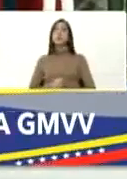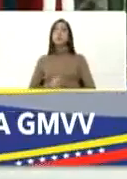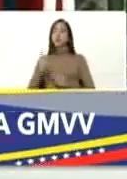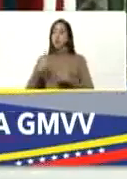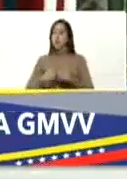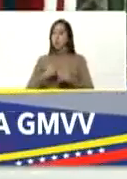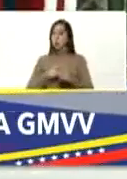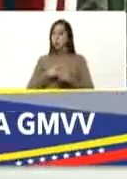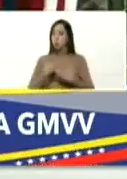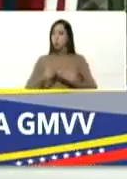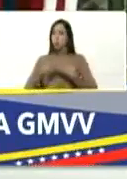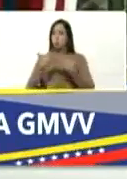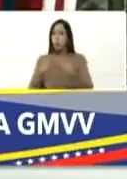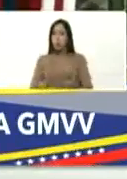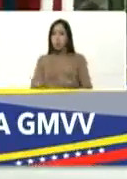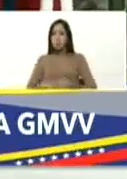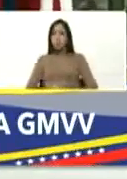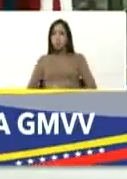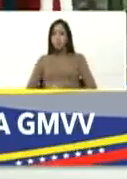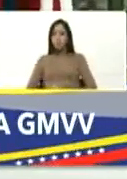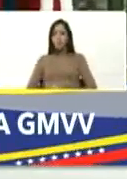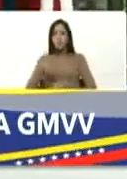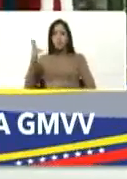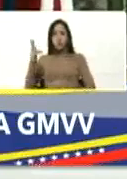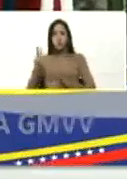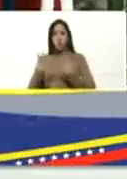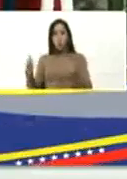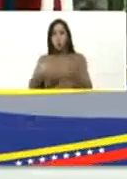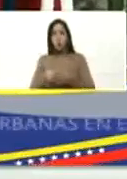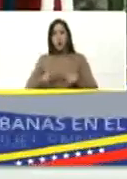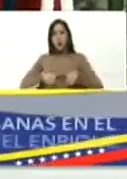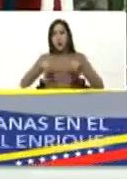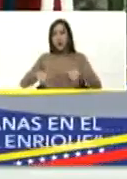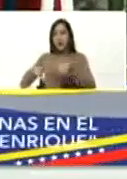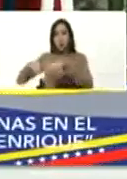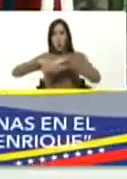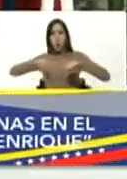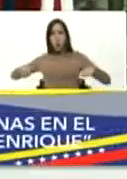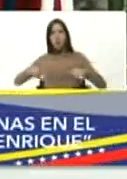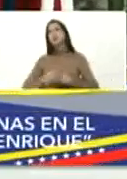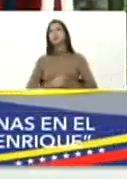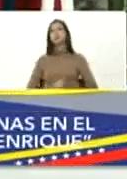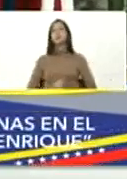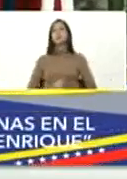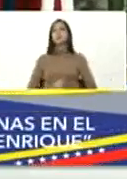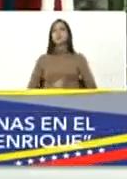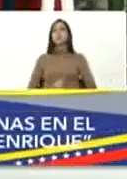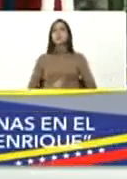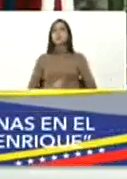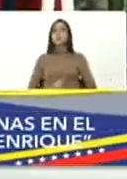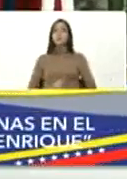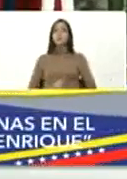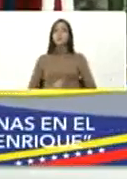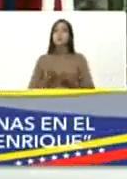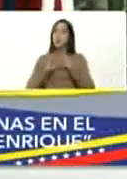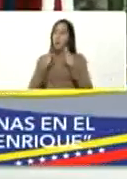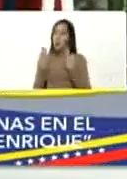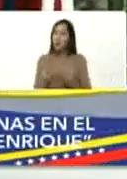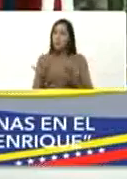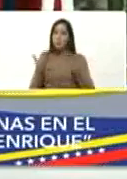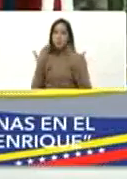vamos a entregar 8.000 títulos de tierra para 8.000